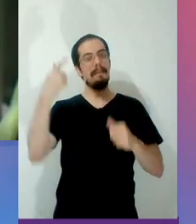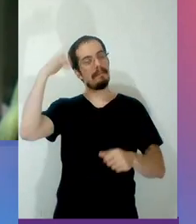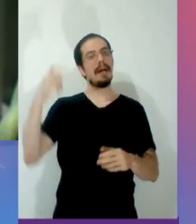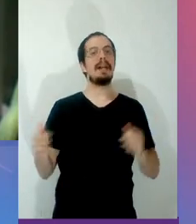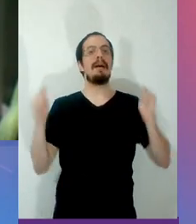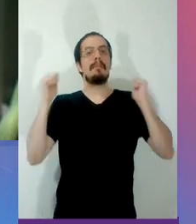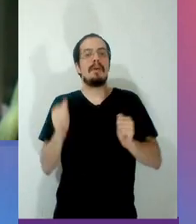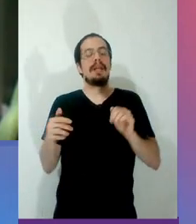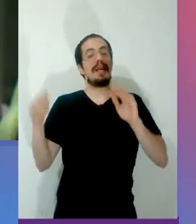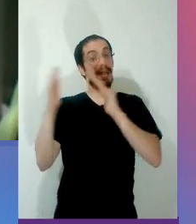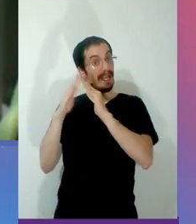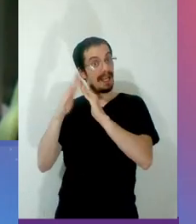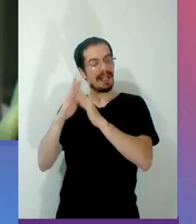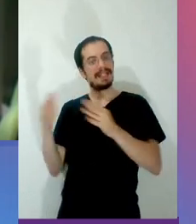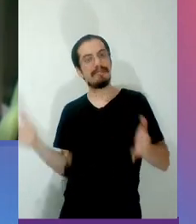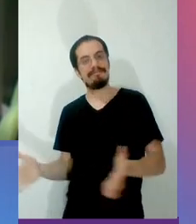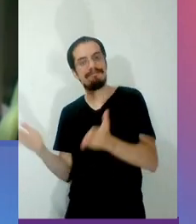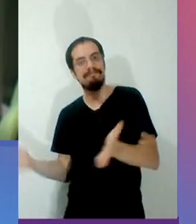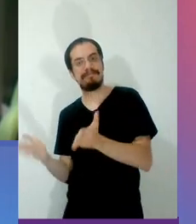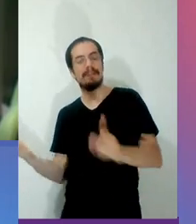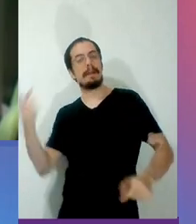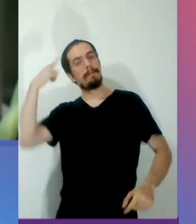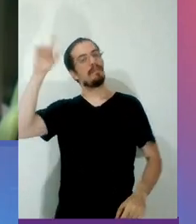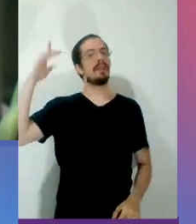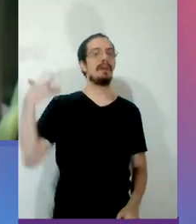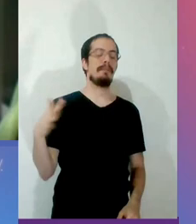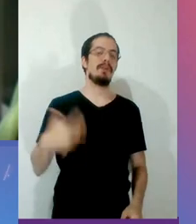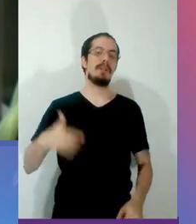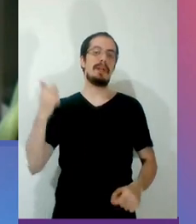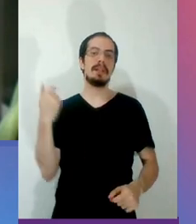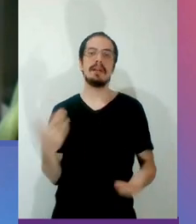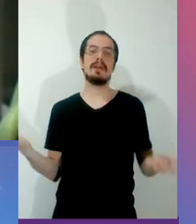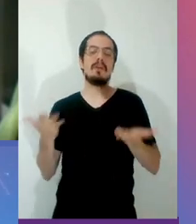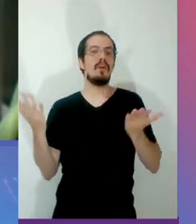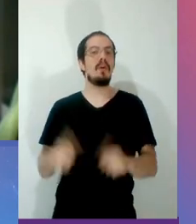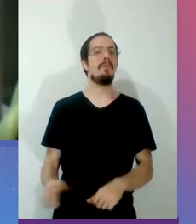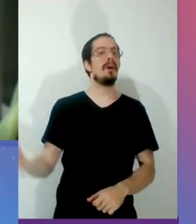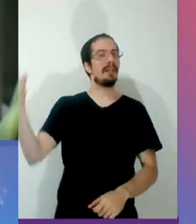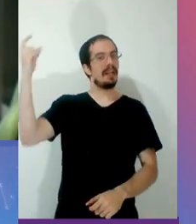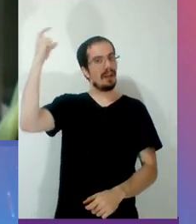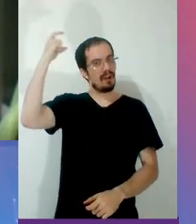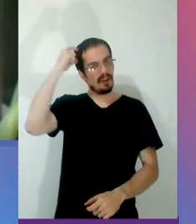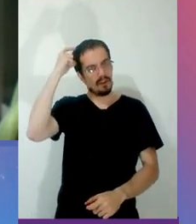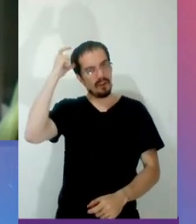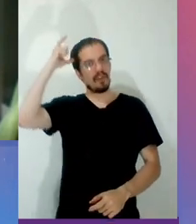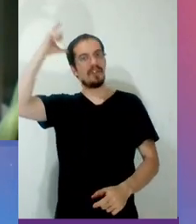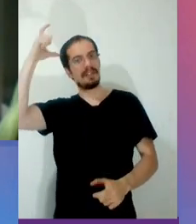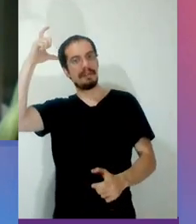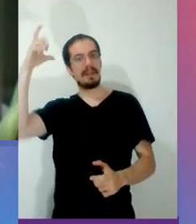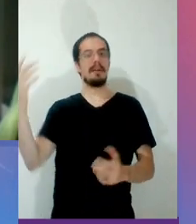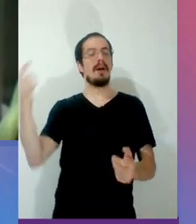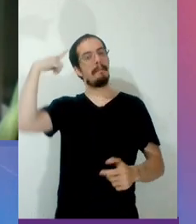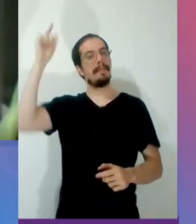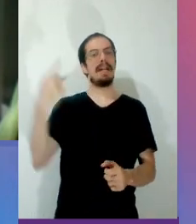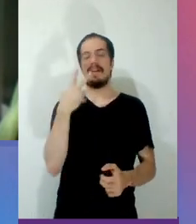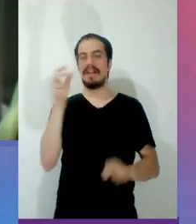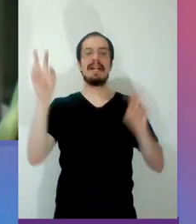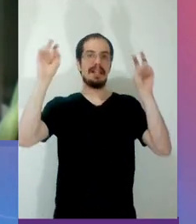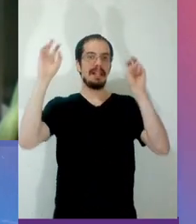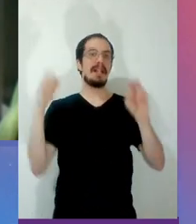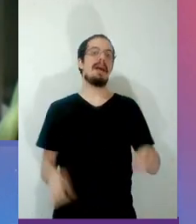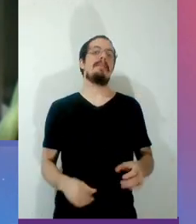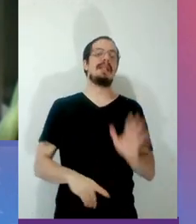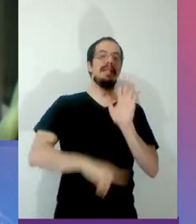casa. Entonces, tener este conocimiento integral en cuanto al desarrollo psicomotor también sería como